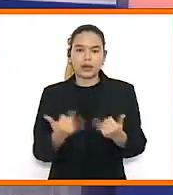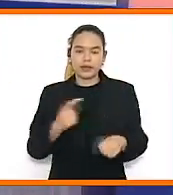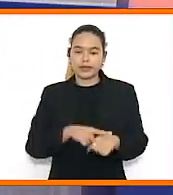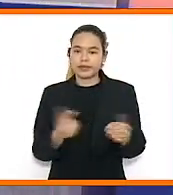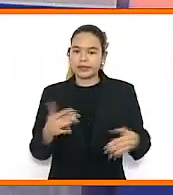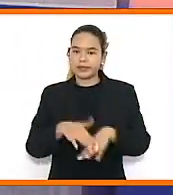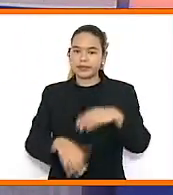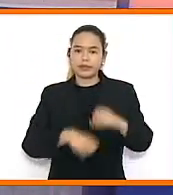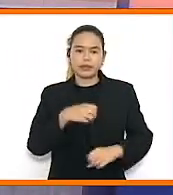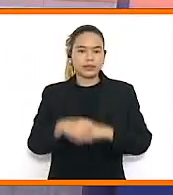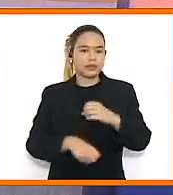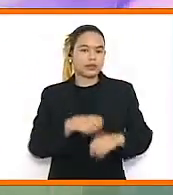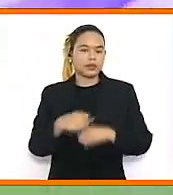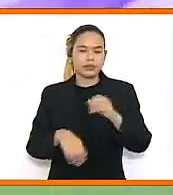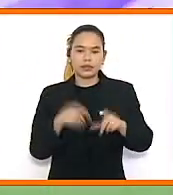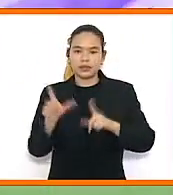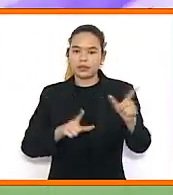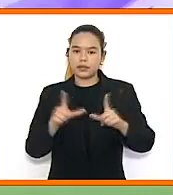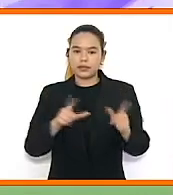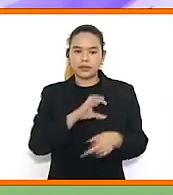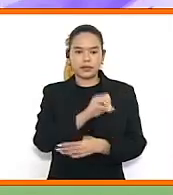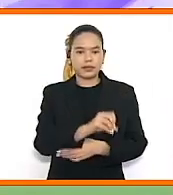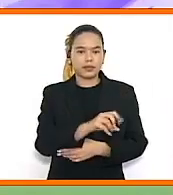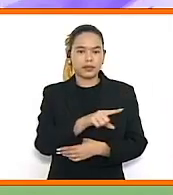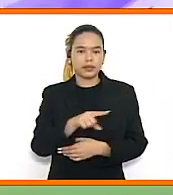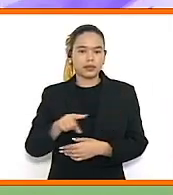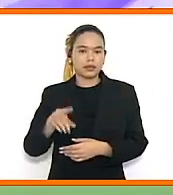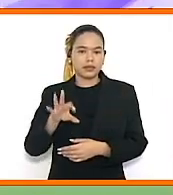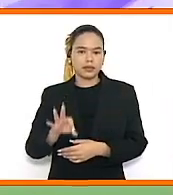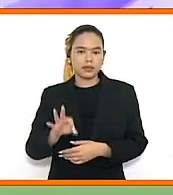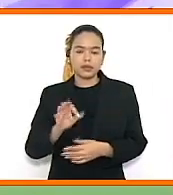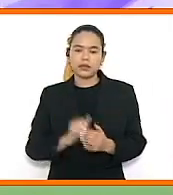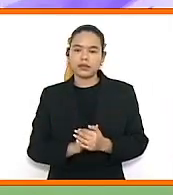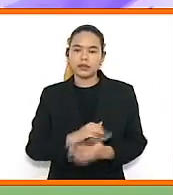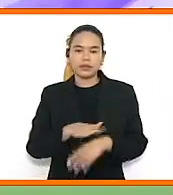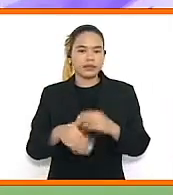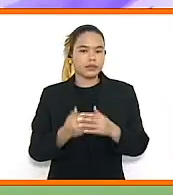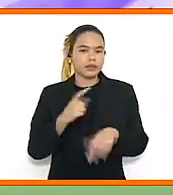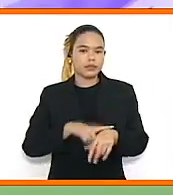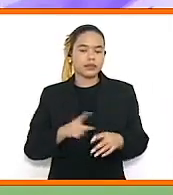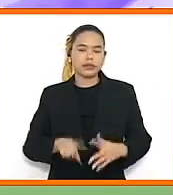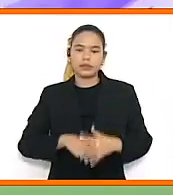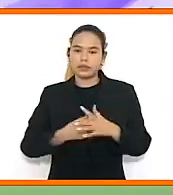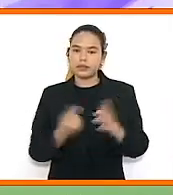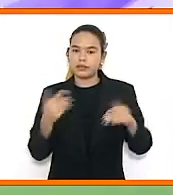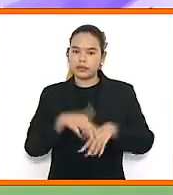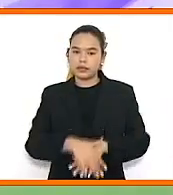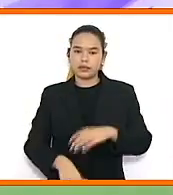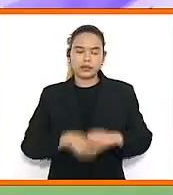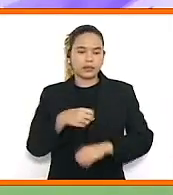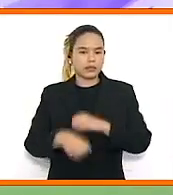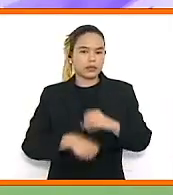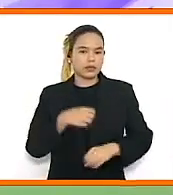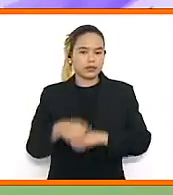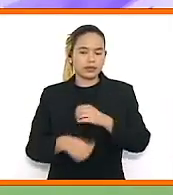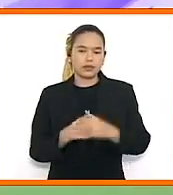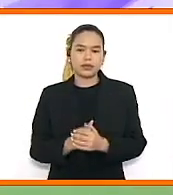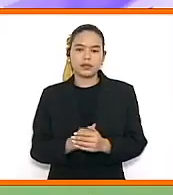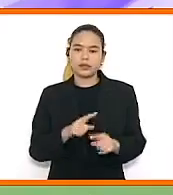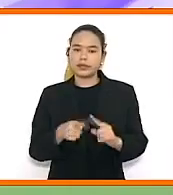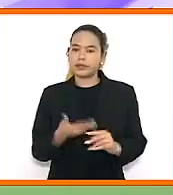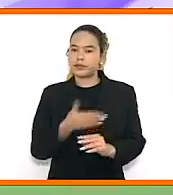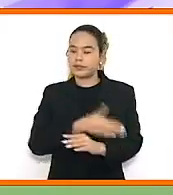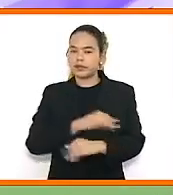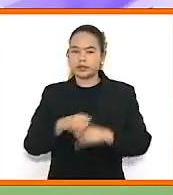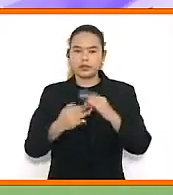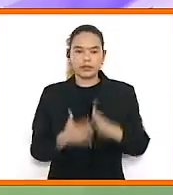esferas están ordenadas del 0 al 9. Vamos a iniciar incorporando nuestras esferas al juego. Pero antes,